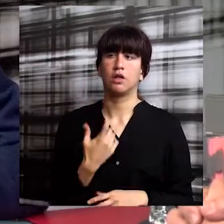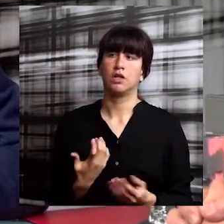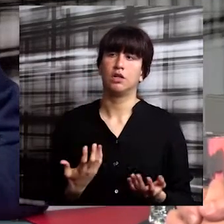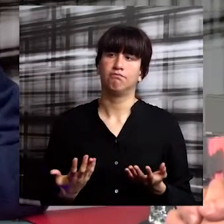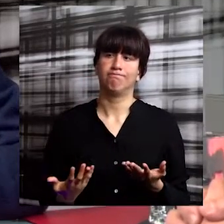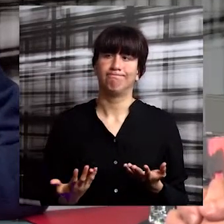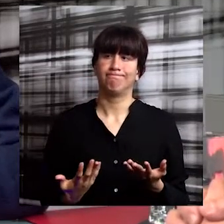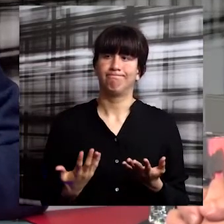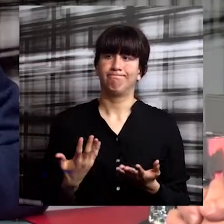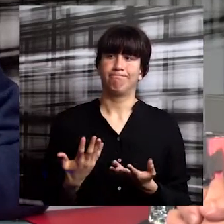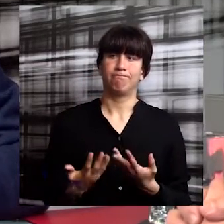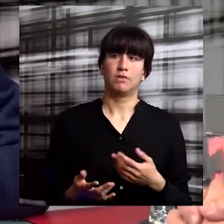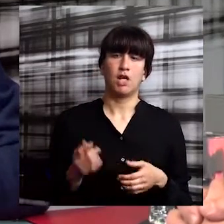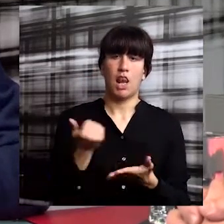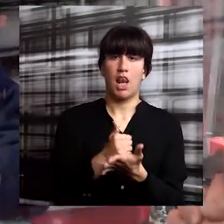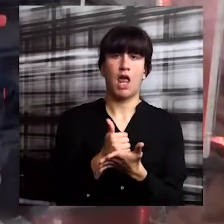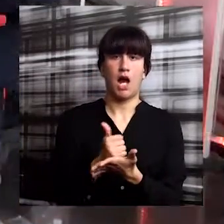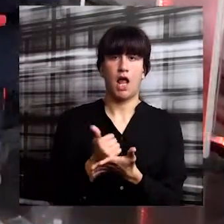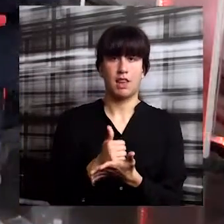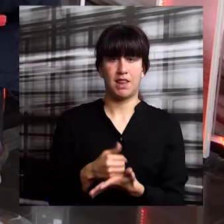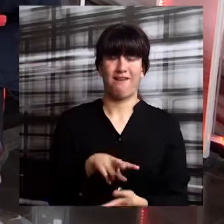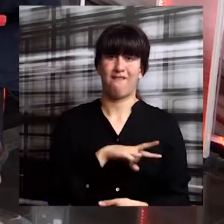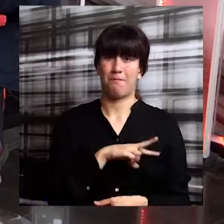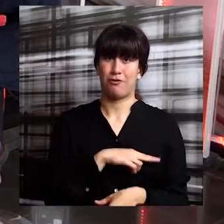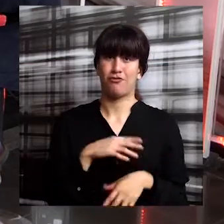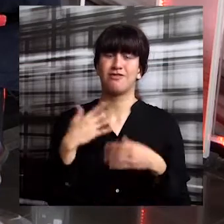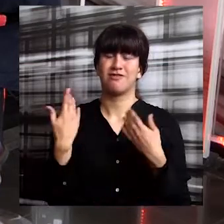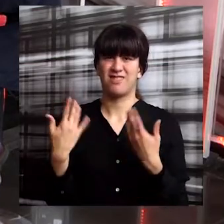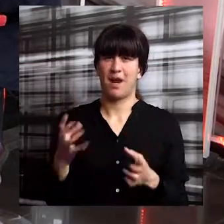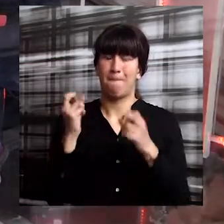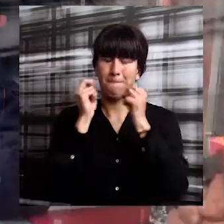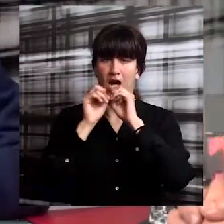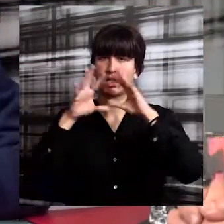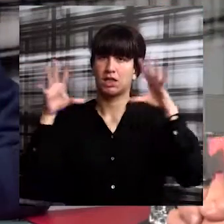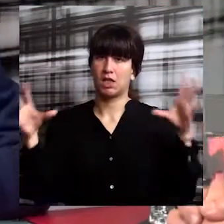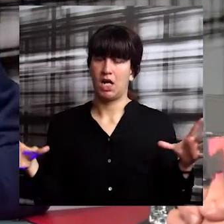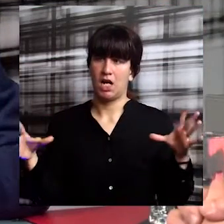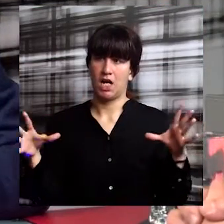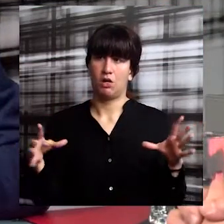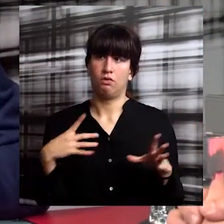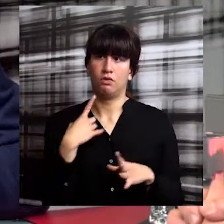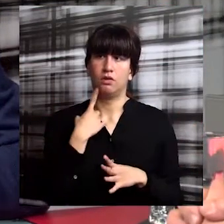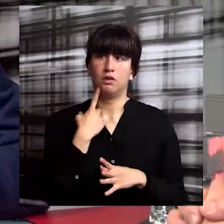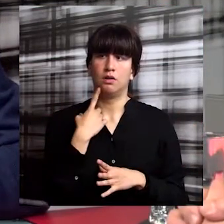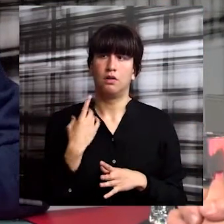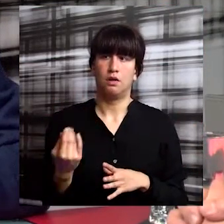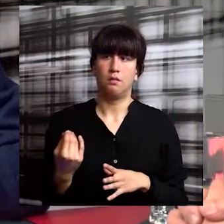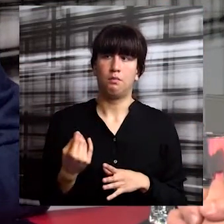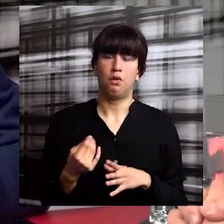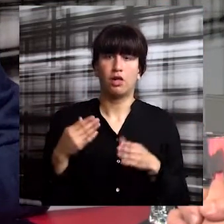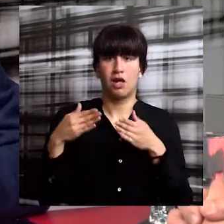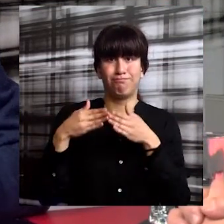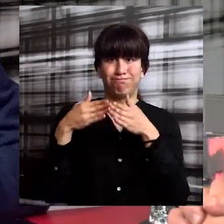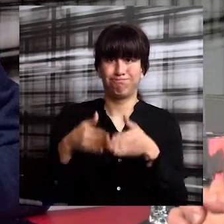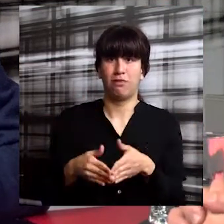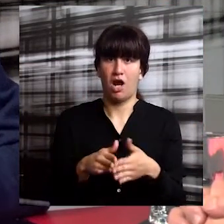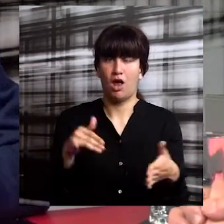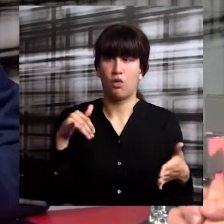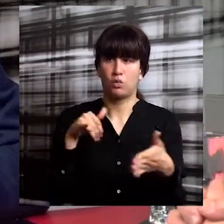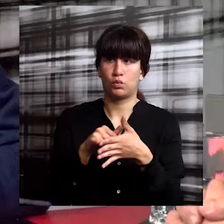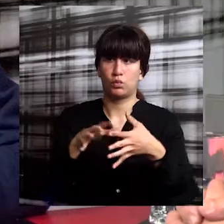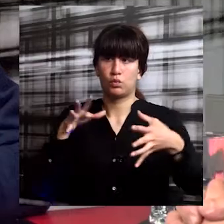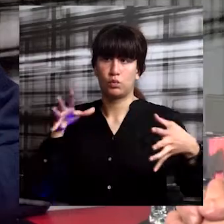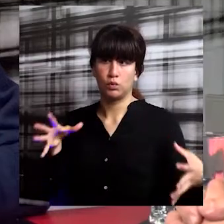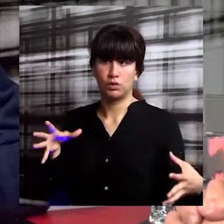alcalde de Valparaíso, sea un poco más consecuente. Porque la solución para los terminales y para los cruceros era que se construyera o que se construya el Terminal